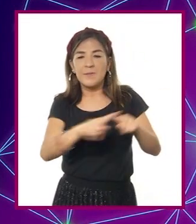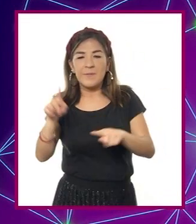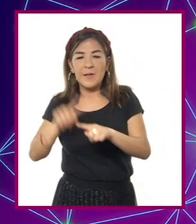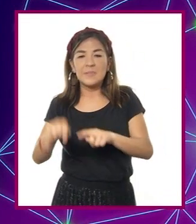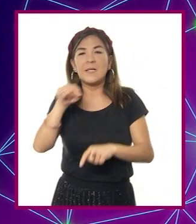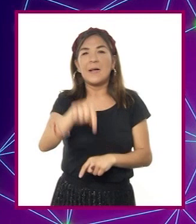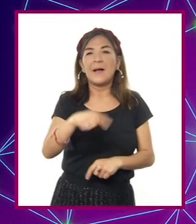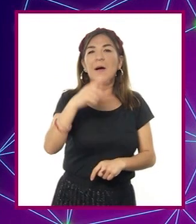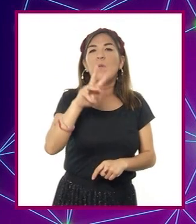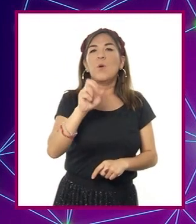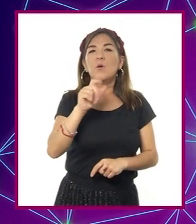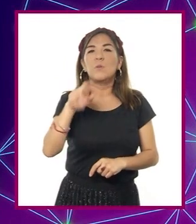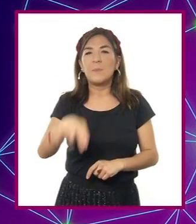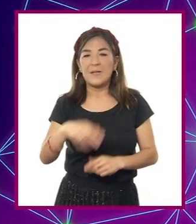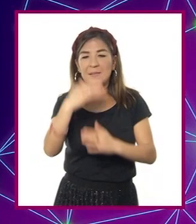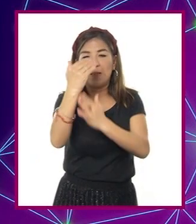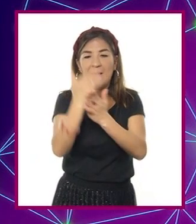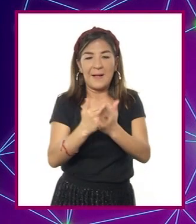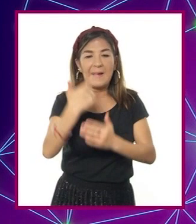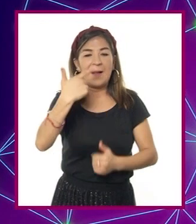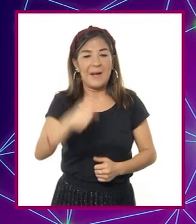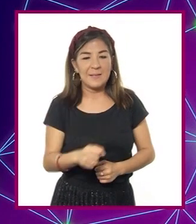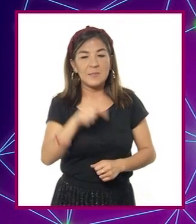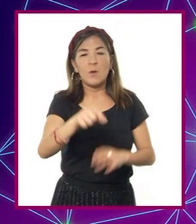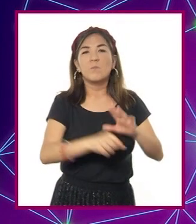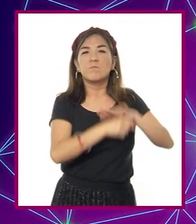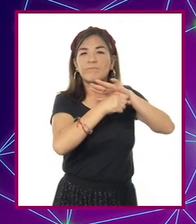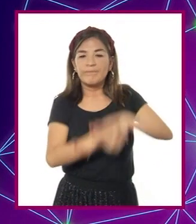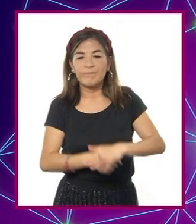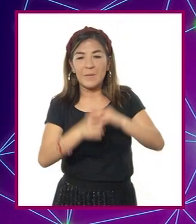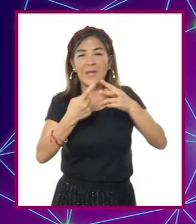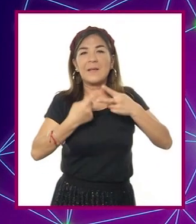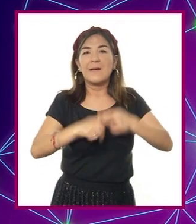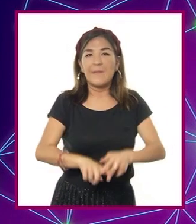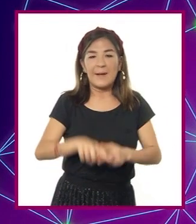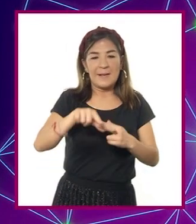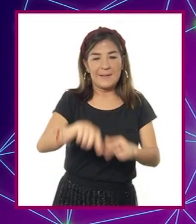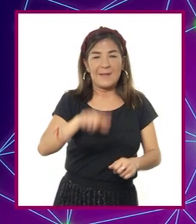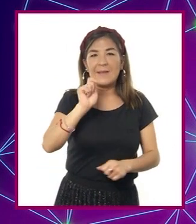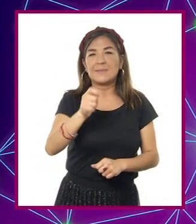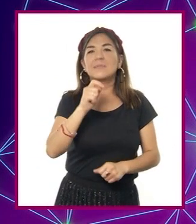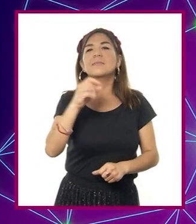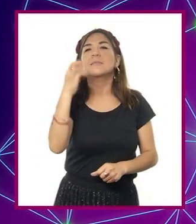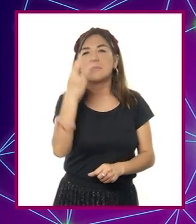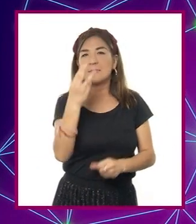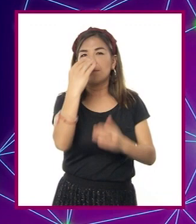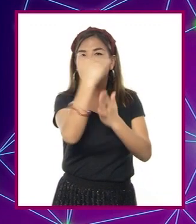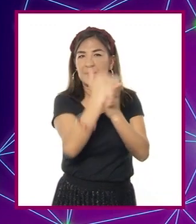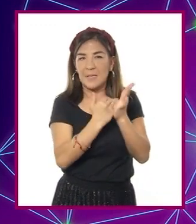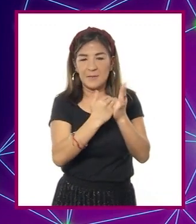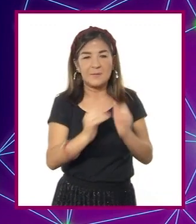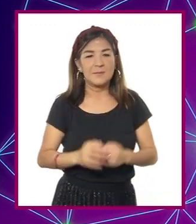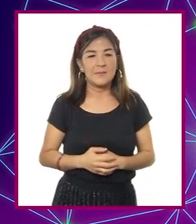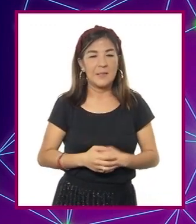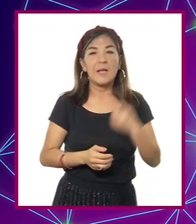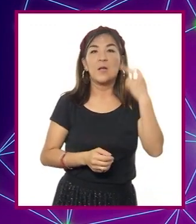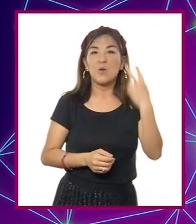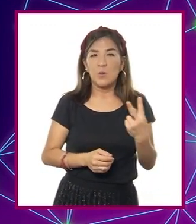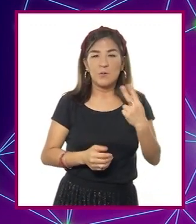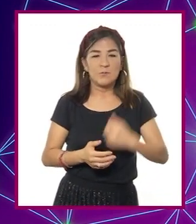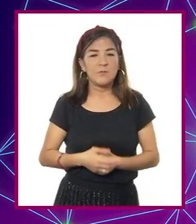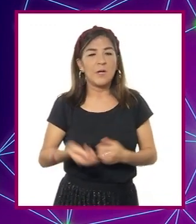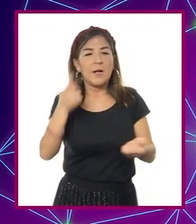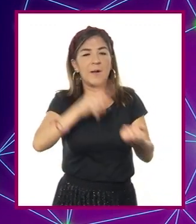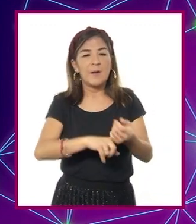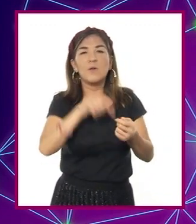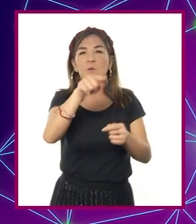del gas si su presión inicial se reduce a 1/3? 2. Tracen la